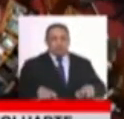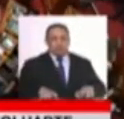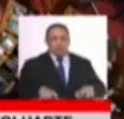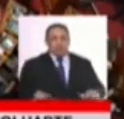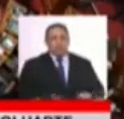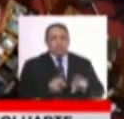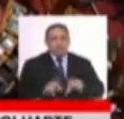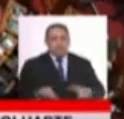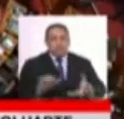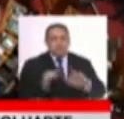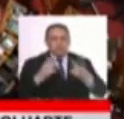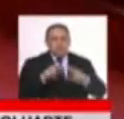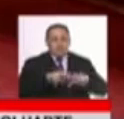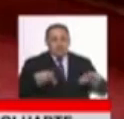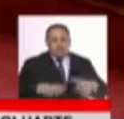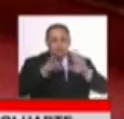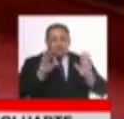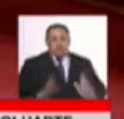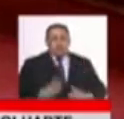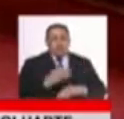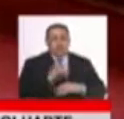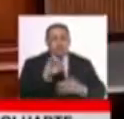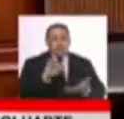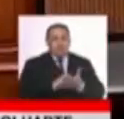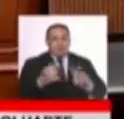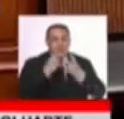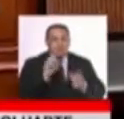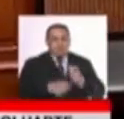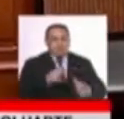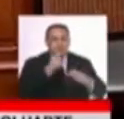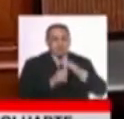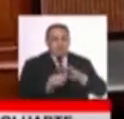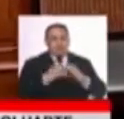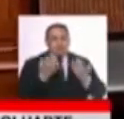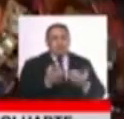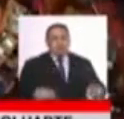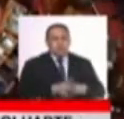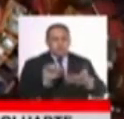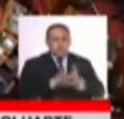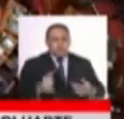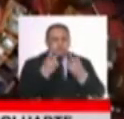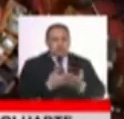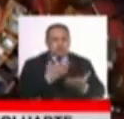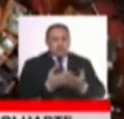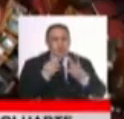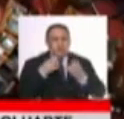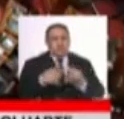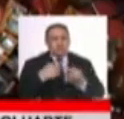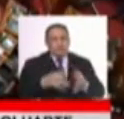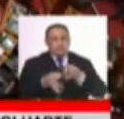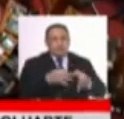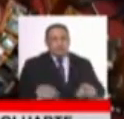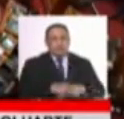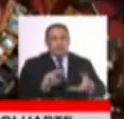formar un gabinete más o menos aceptable que atienda a los unos y